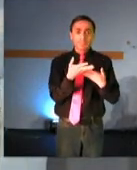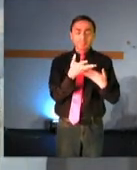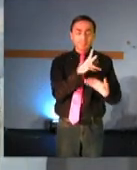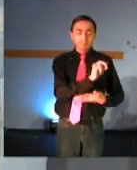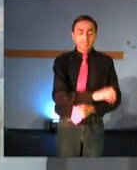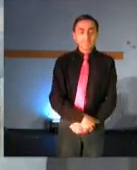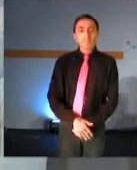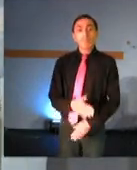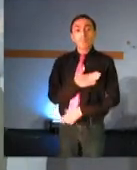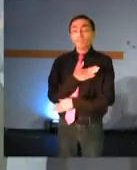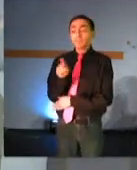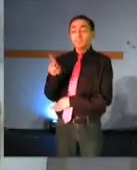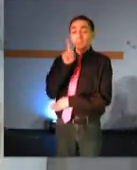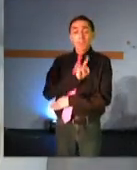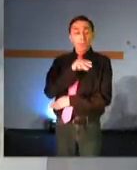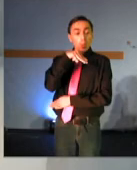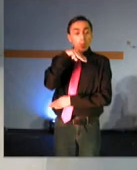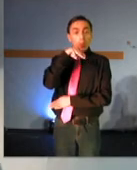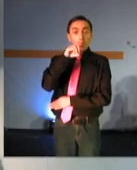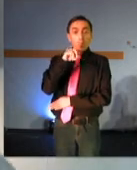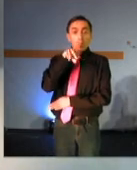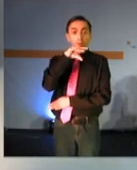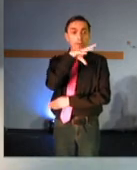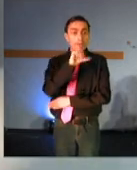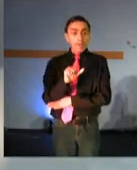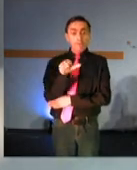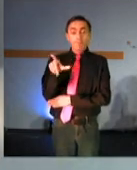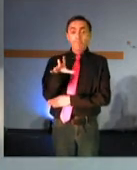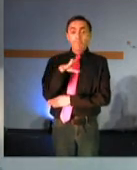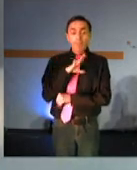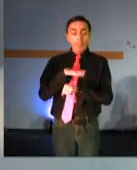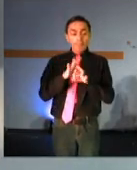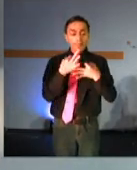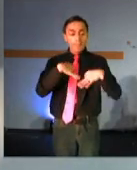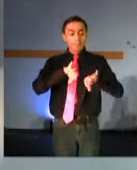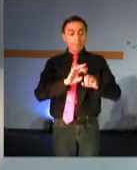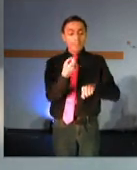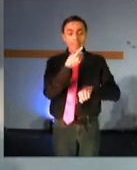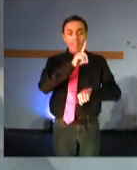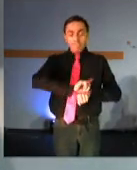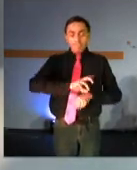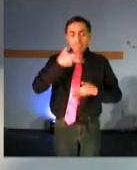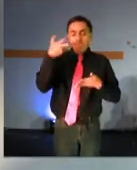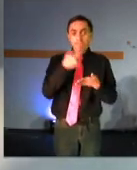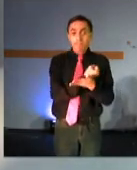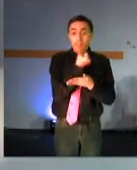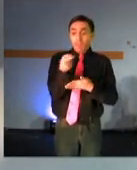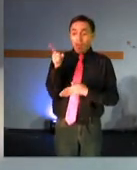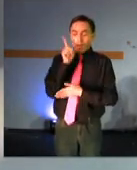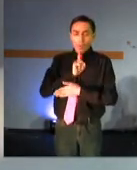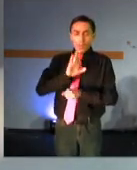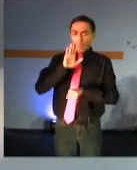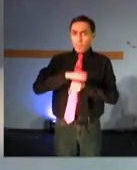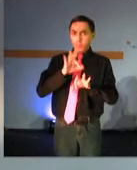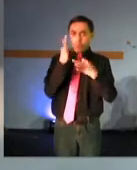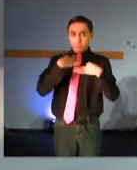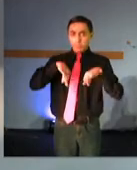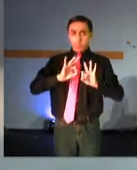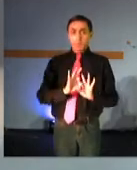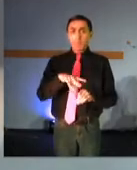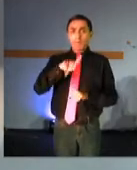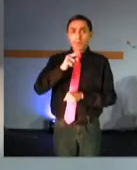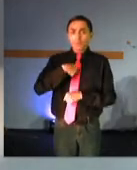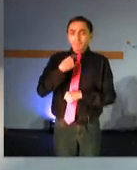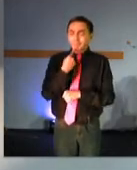Baltodano, que fue la protagonista central del Día de la Victoria, bueno, una de las protagonistas centrales del Día de la Victoria, pero yo diría